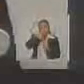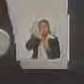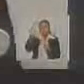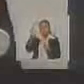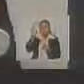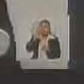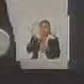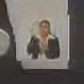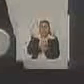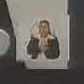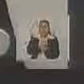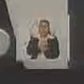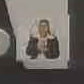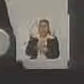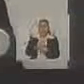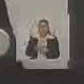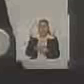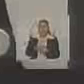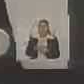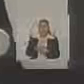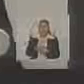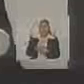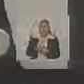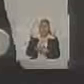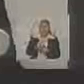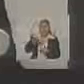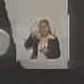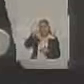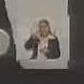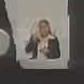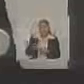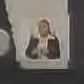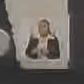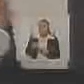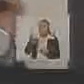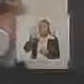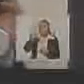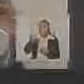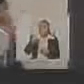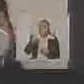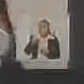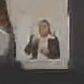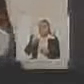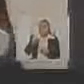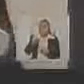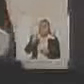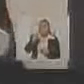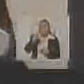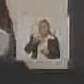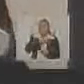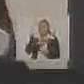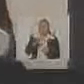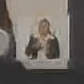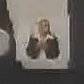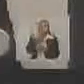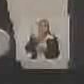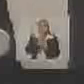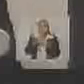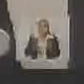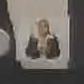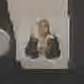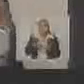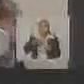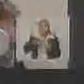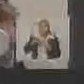días a partir del primer día de mi administración, donde no se van a permitir nuevas autorizaciones hasta que